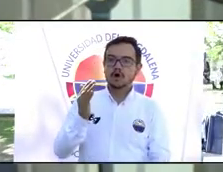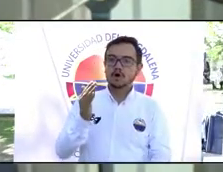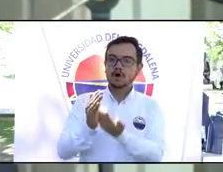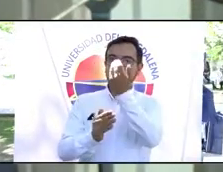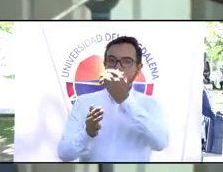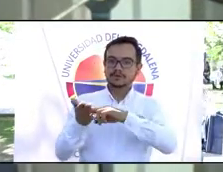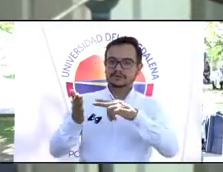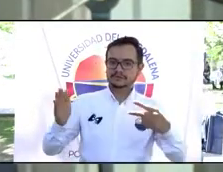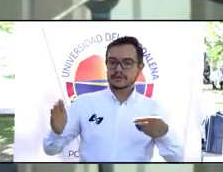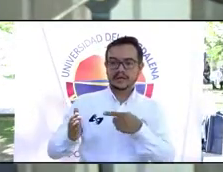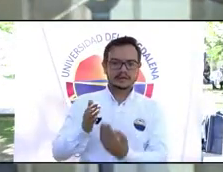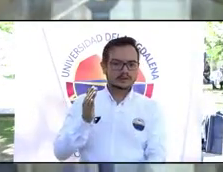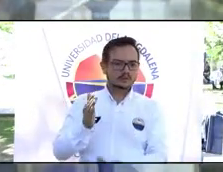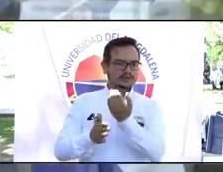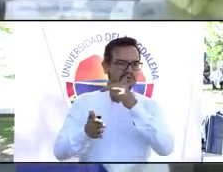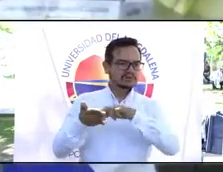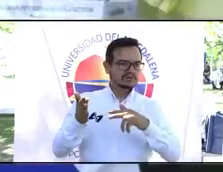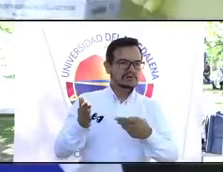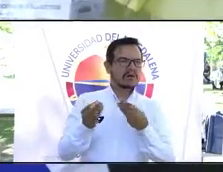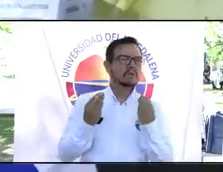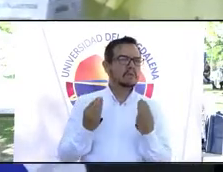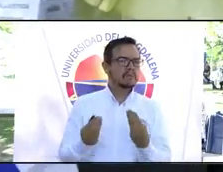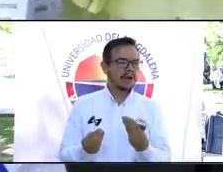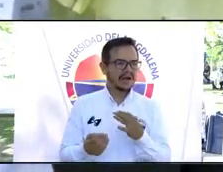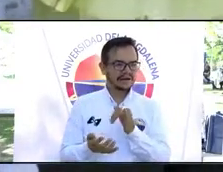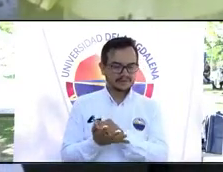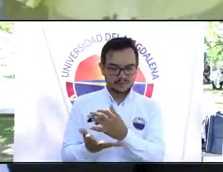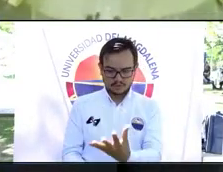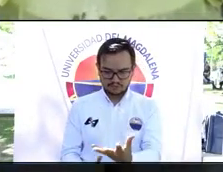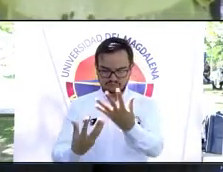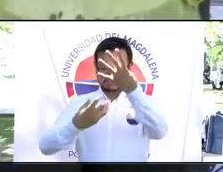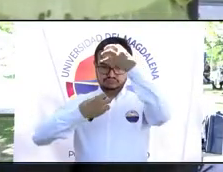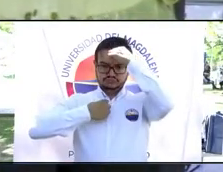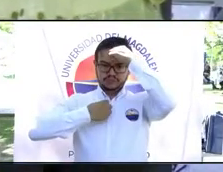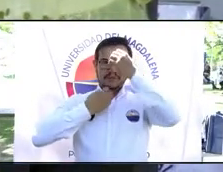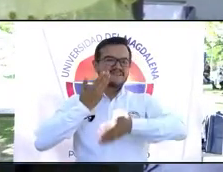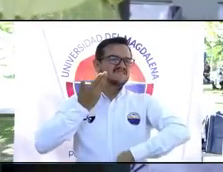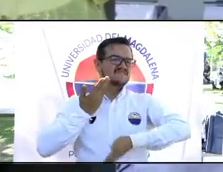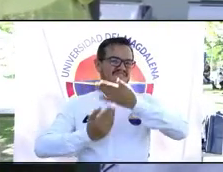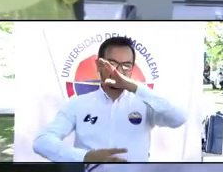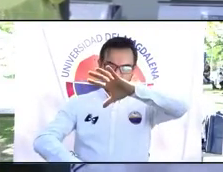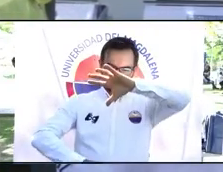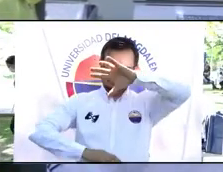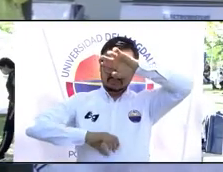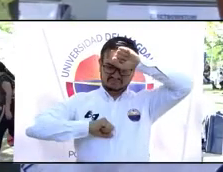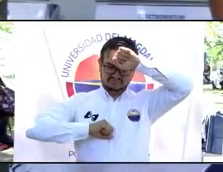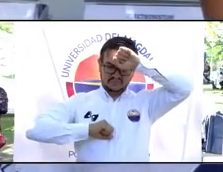estas tecnologías nos permiten afianzar los conocimientos para poder realizar